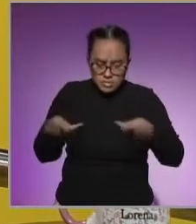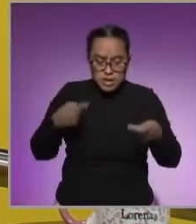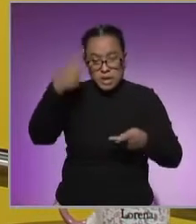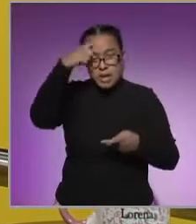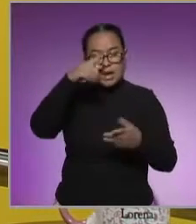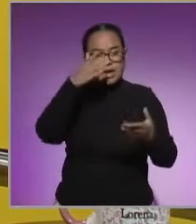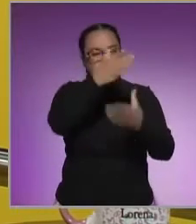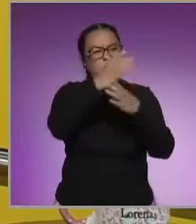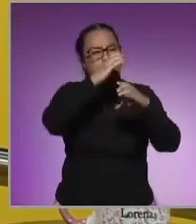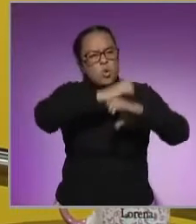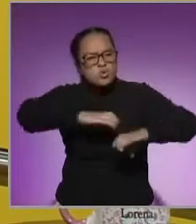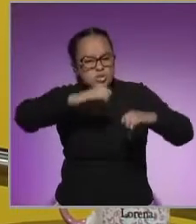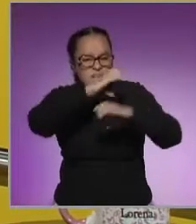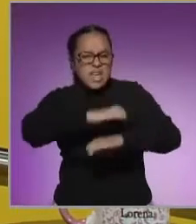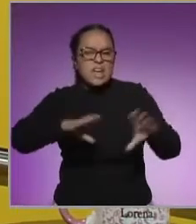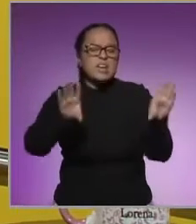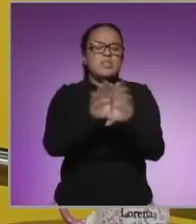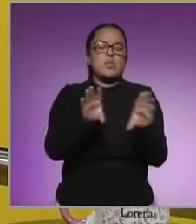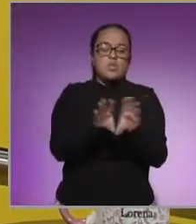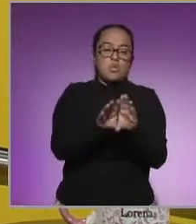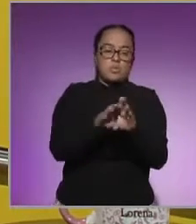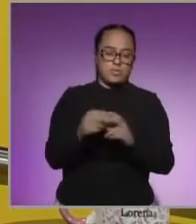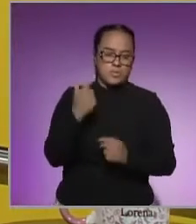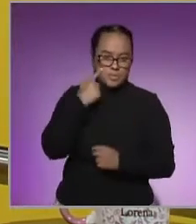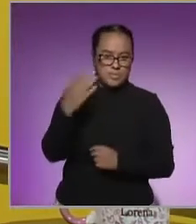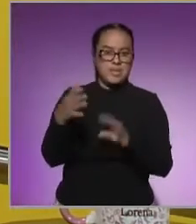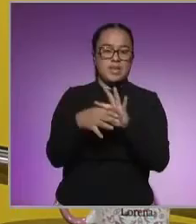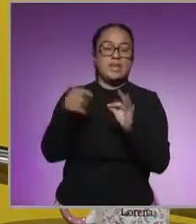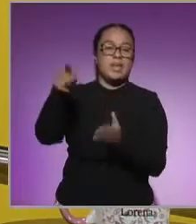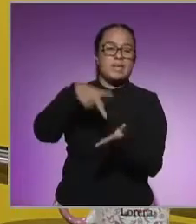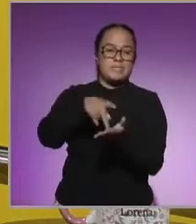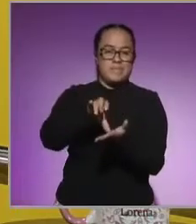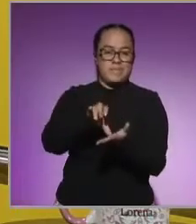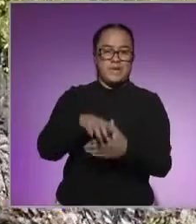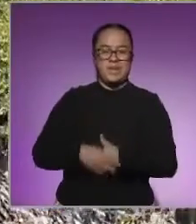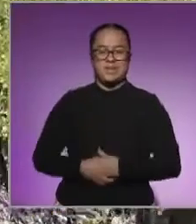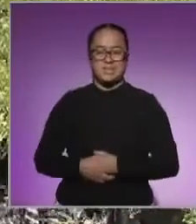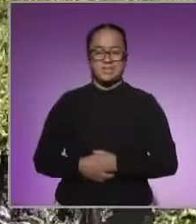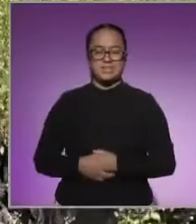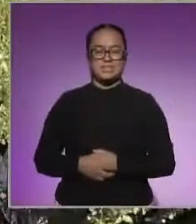entre otras cosas así que vamos a playa del carmen